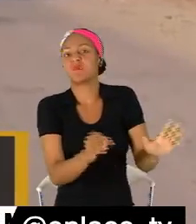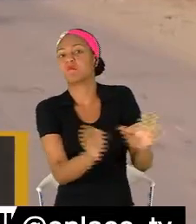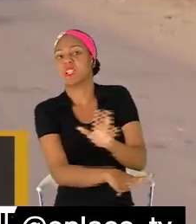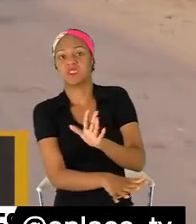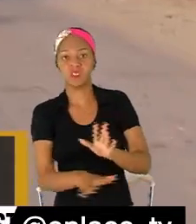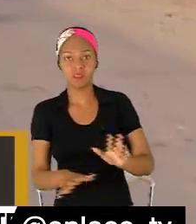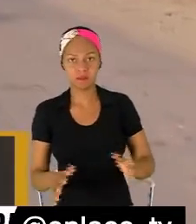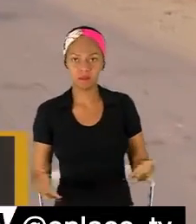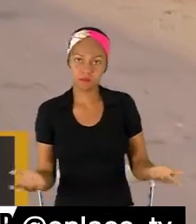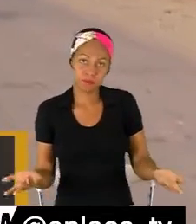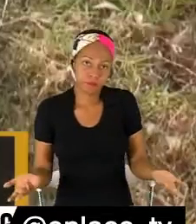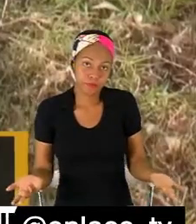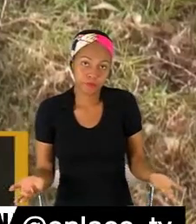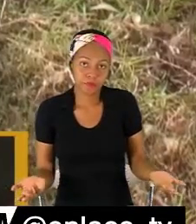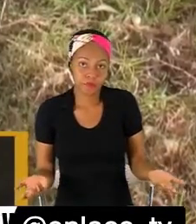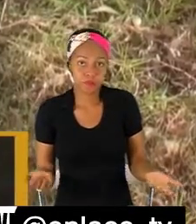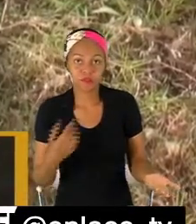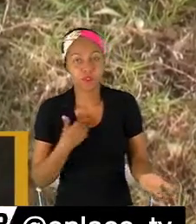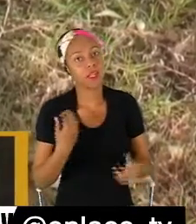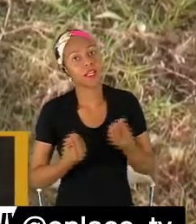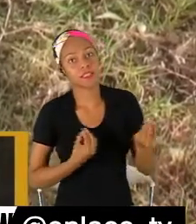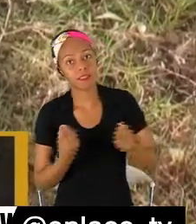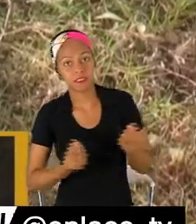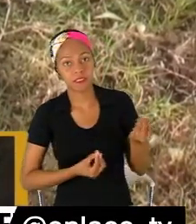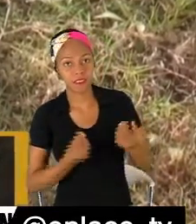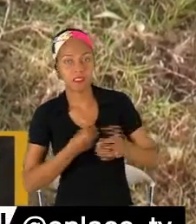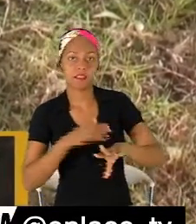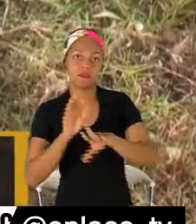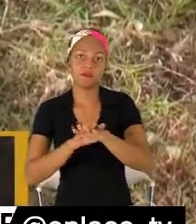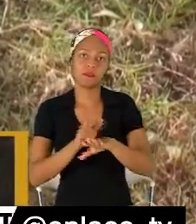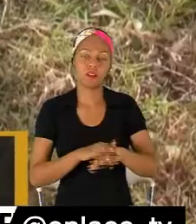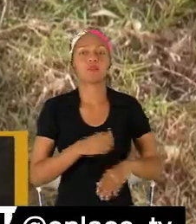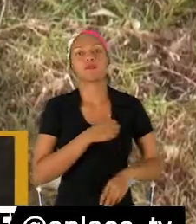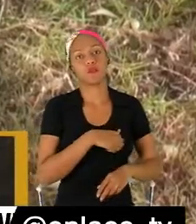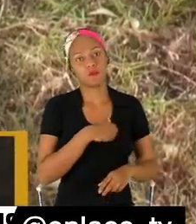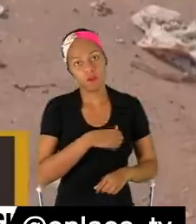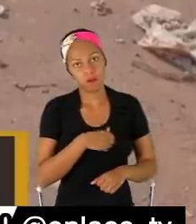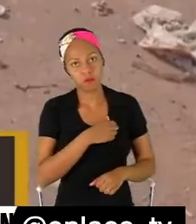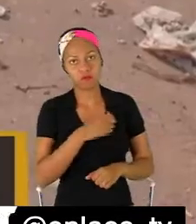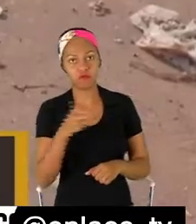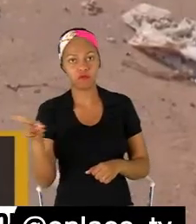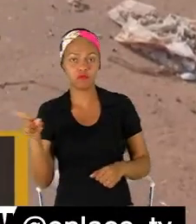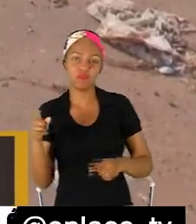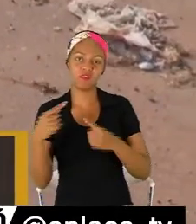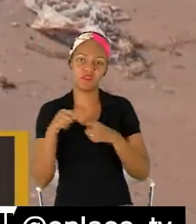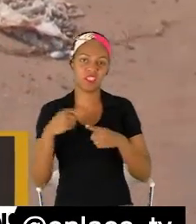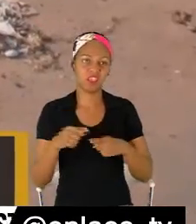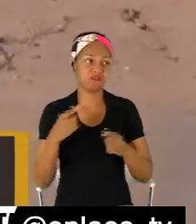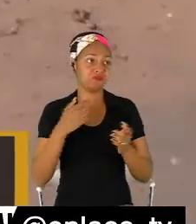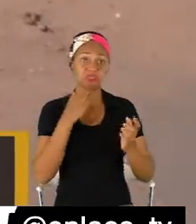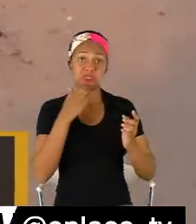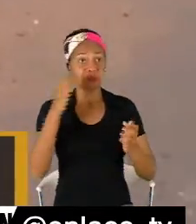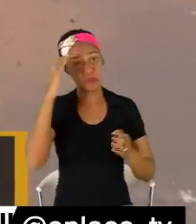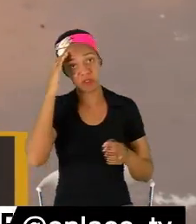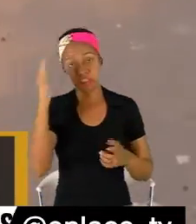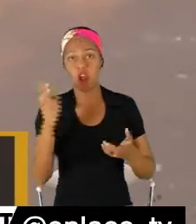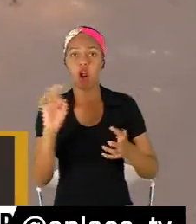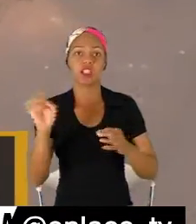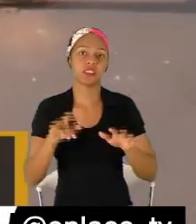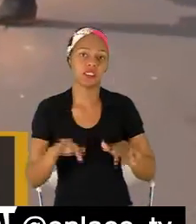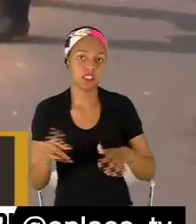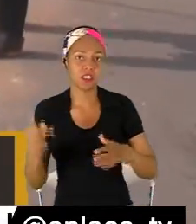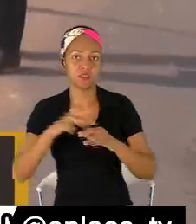lugar. Entonces, ¿qué estoy haciendo? ¿Qué quiero hacer? Invitar a las autoridades ambientales, bien sea la Policía Nacional o la Secretaría de Medio